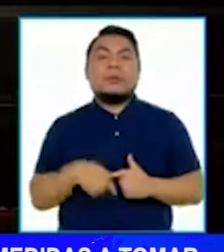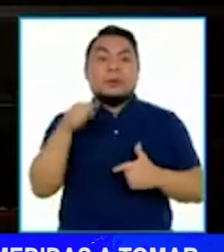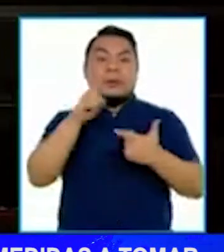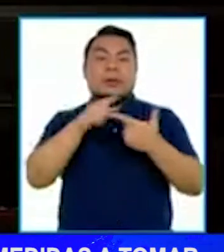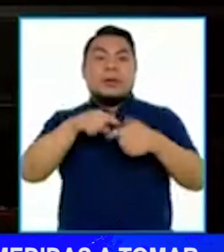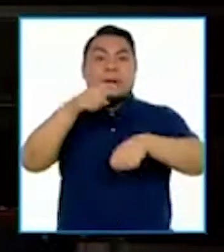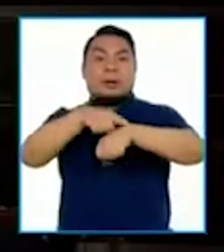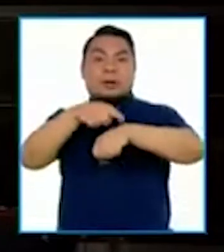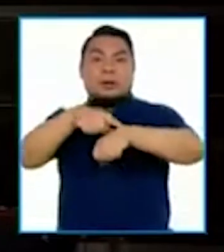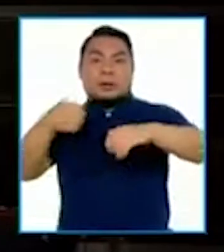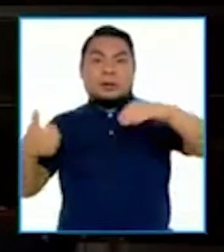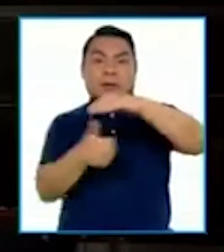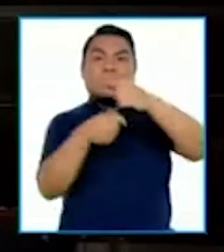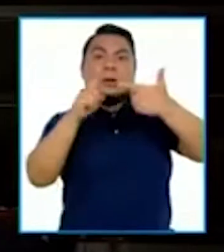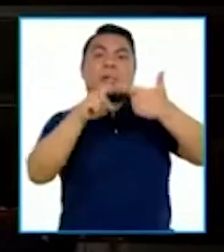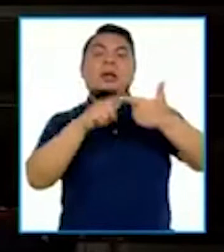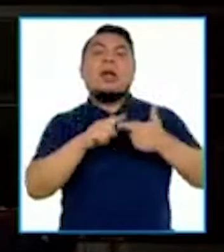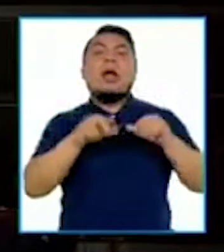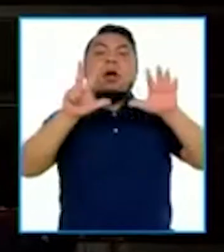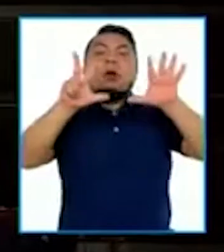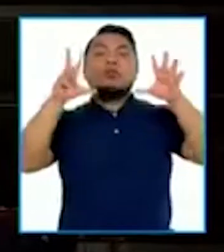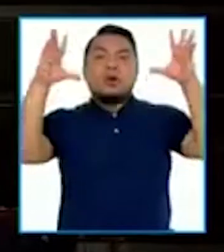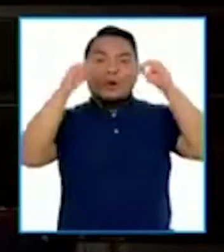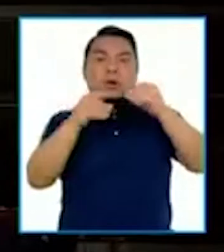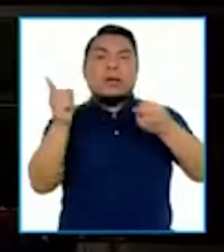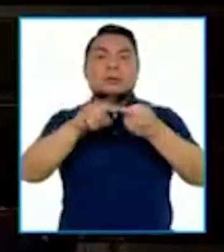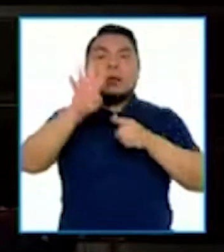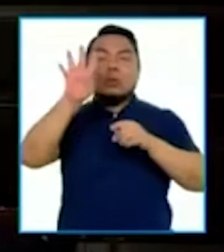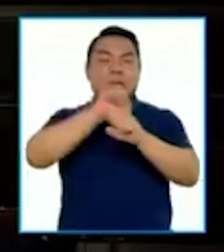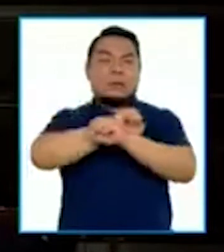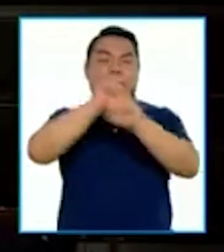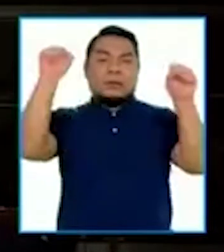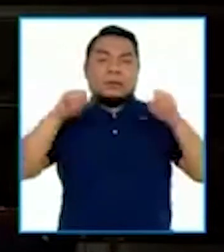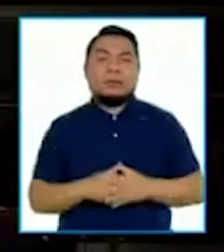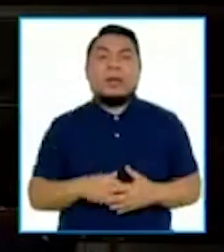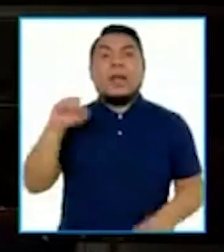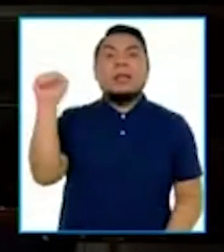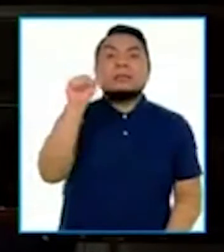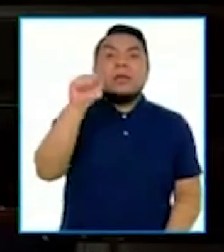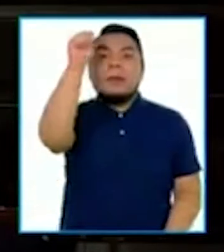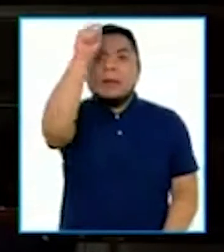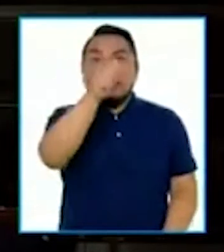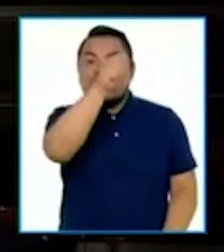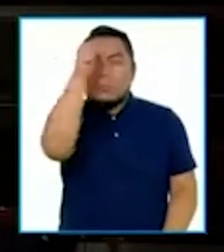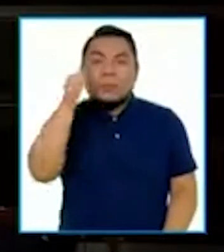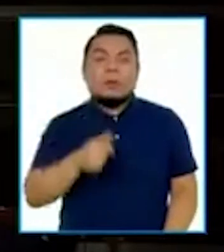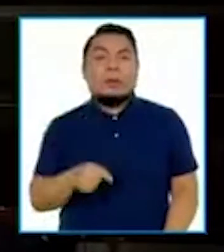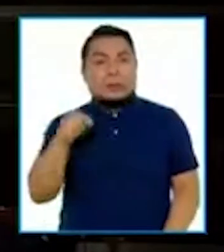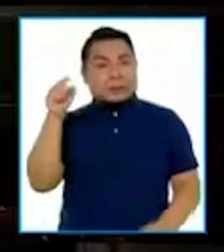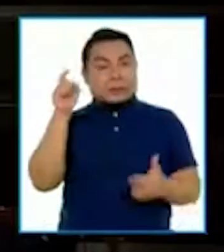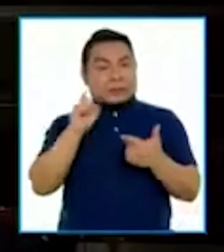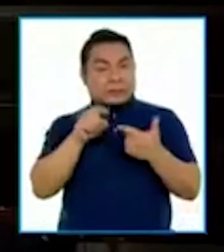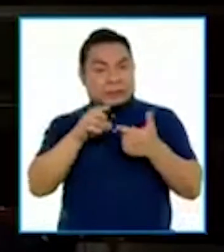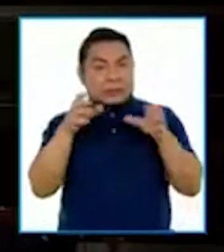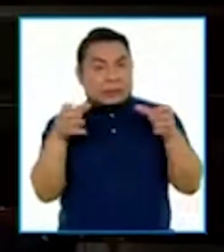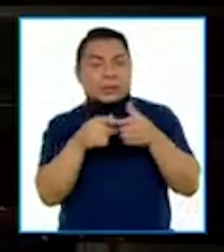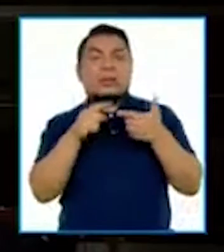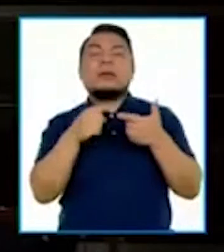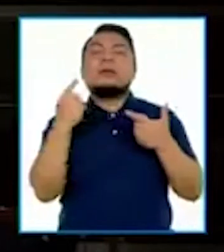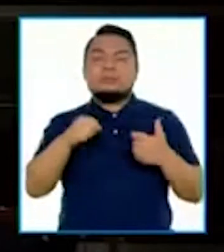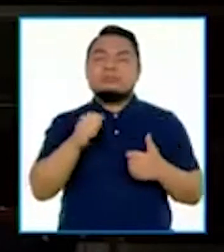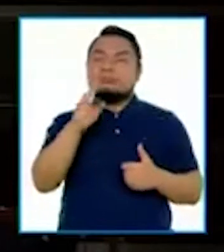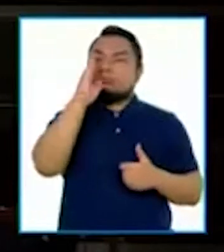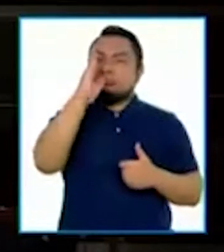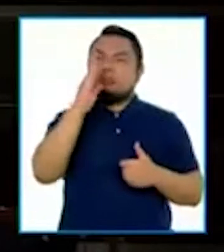de queda será a las 8 de la noche a 4 de la mañana. Los sábados y domingos en esta categoría